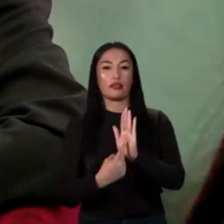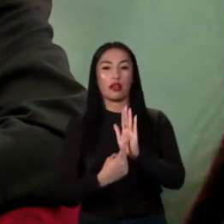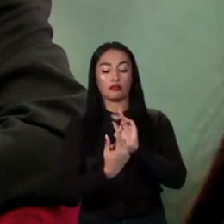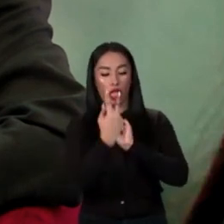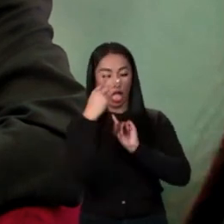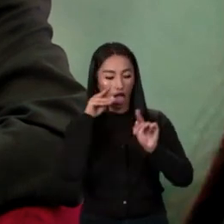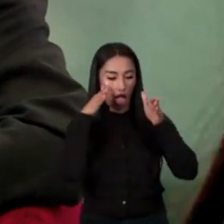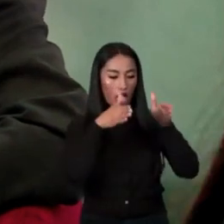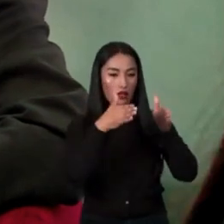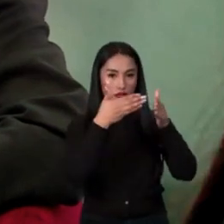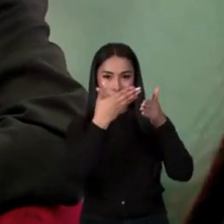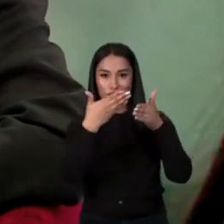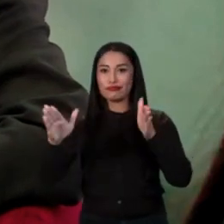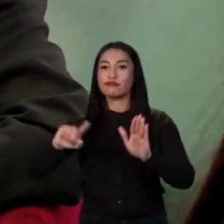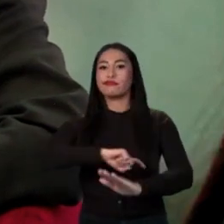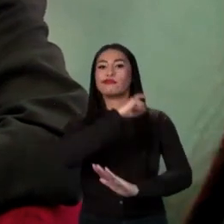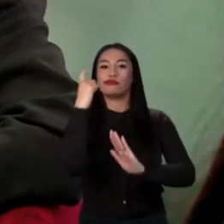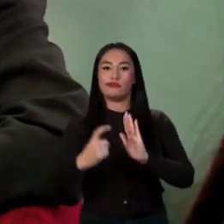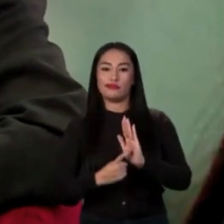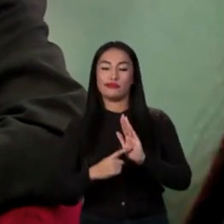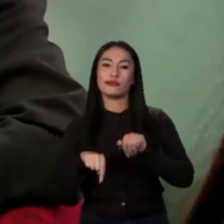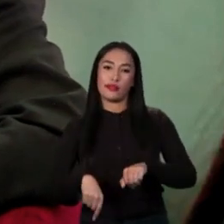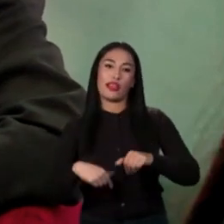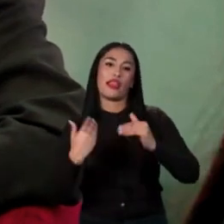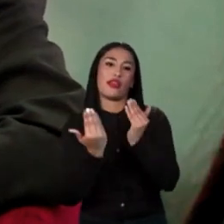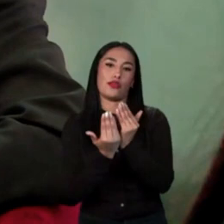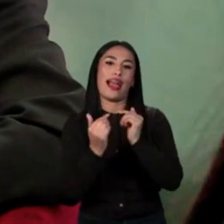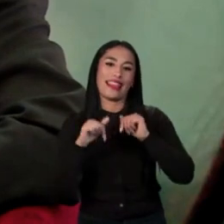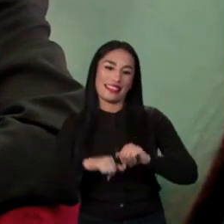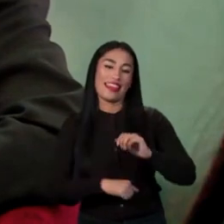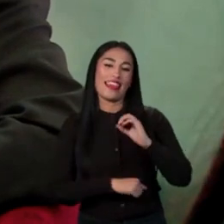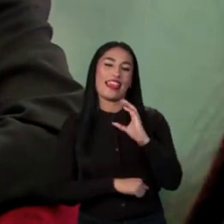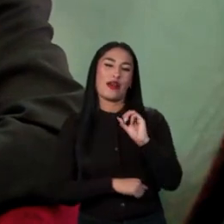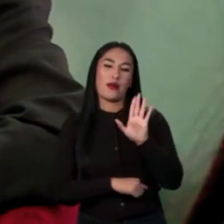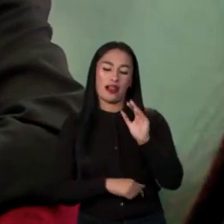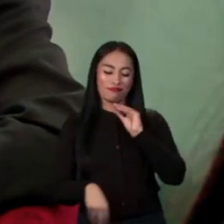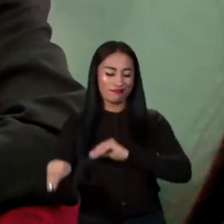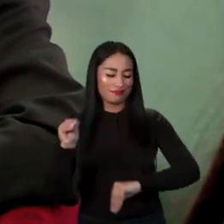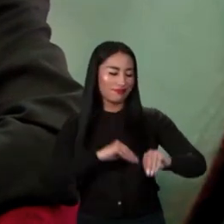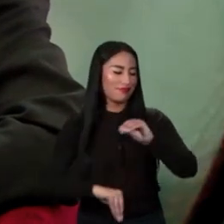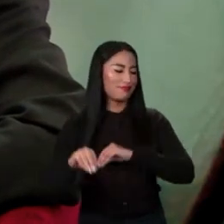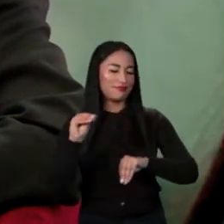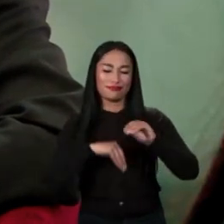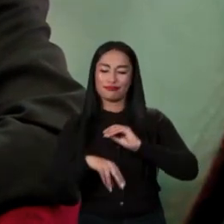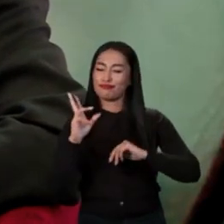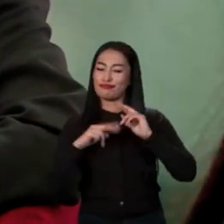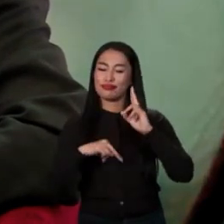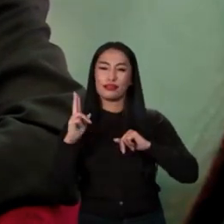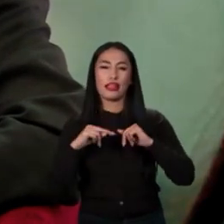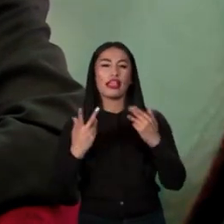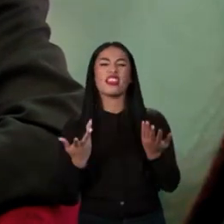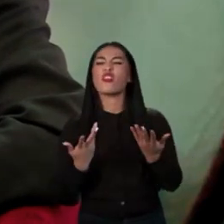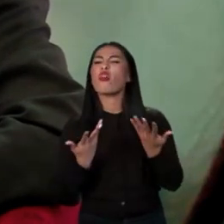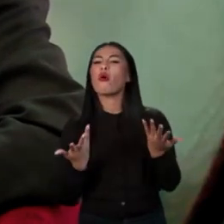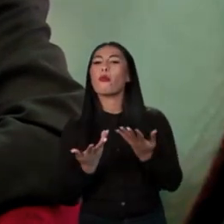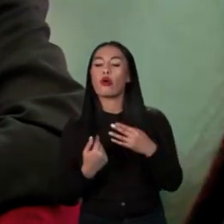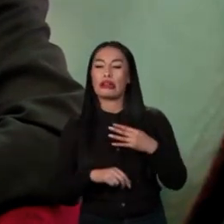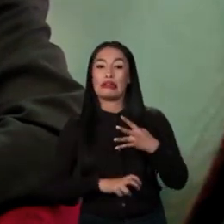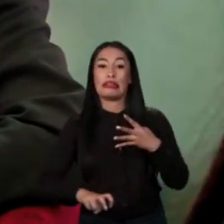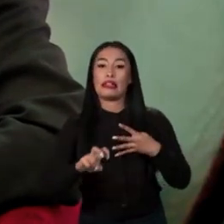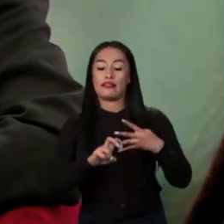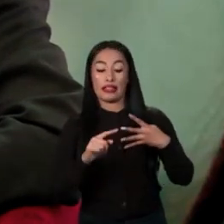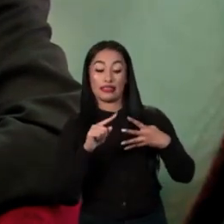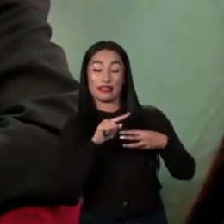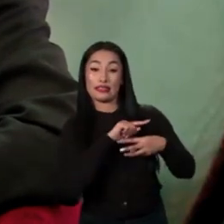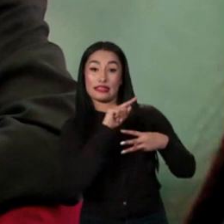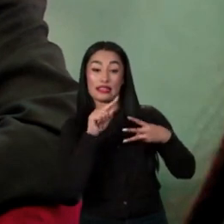innovación educativa que ha venido desarrollándose desde Colab. Y es una visión que se construye desde 3 niveles: una visión, un